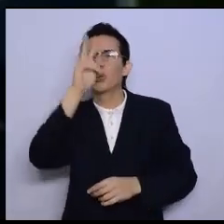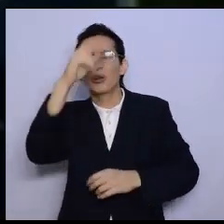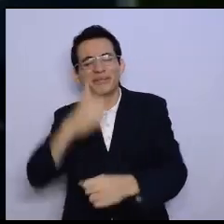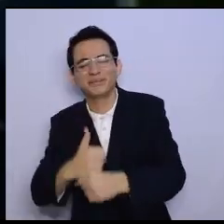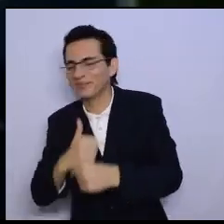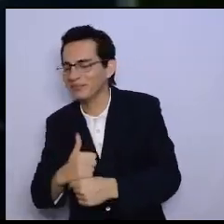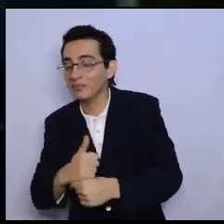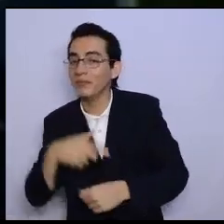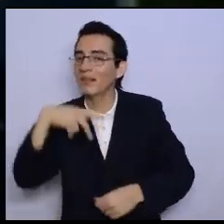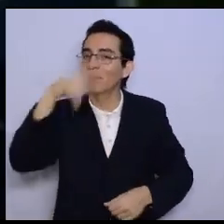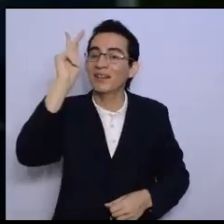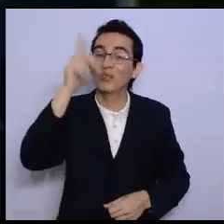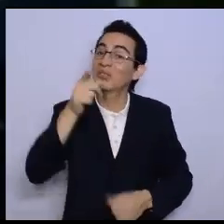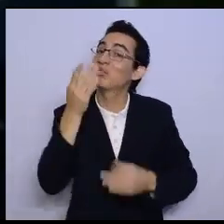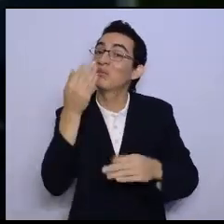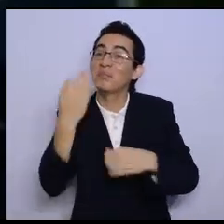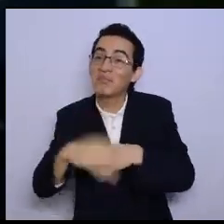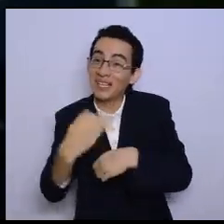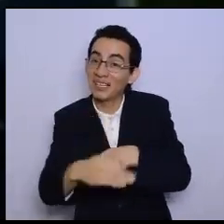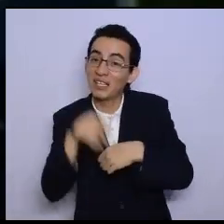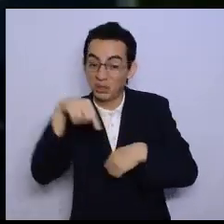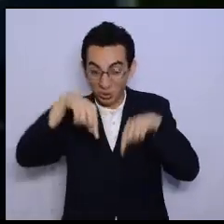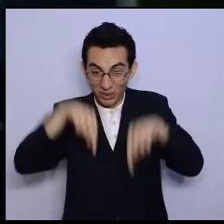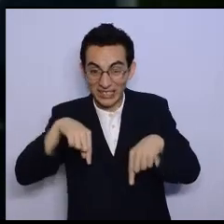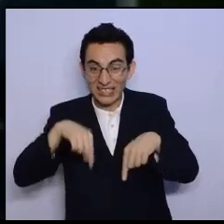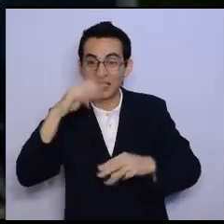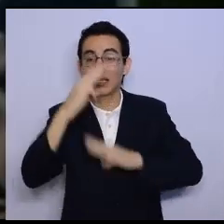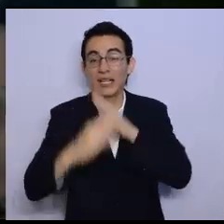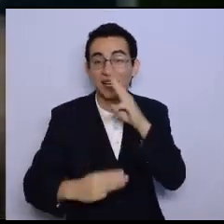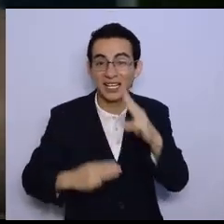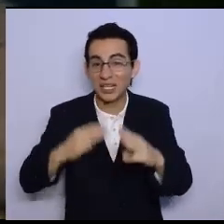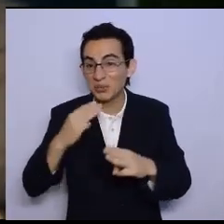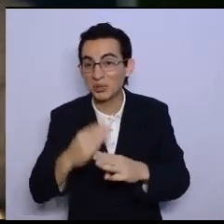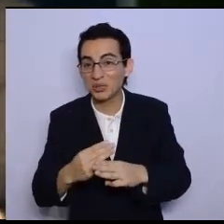en tanto no llegues allá, aquí